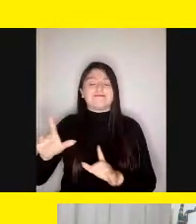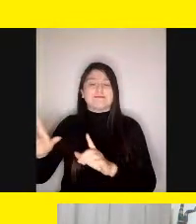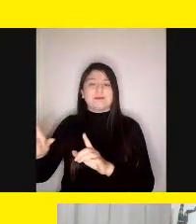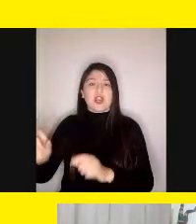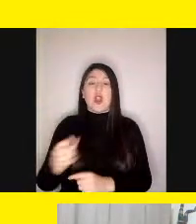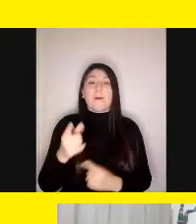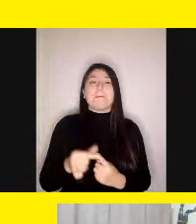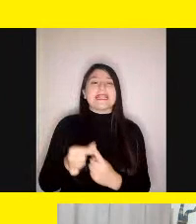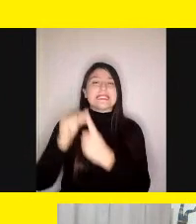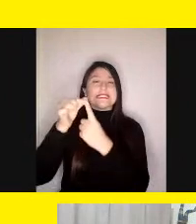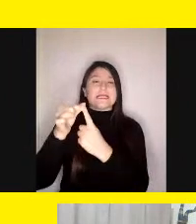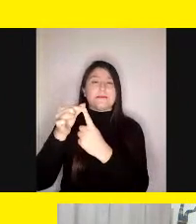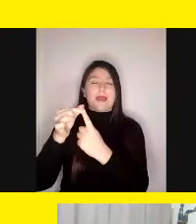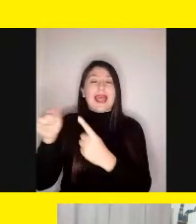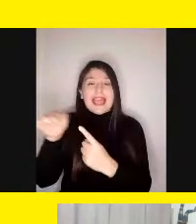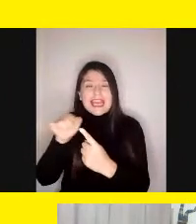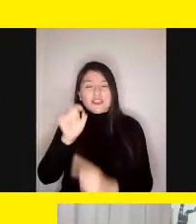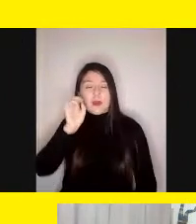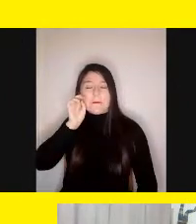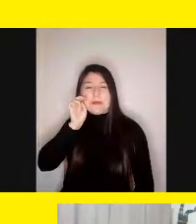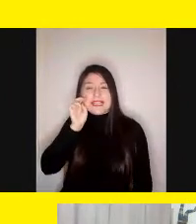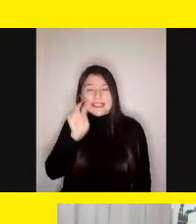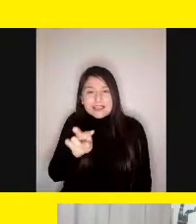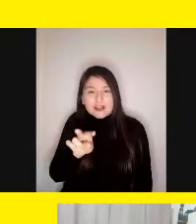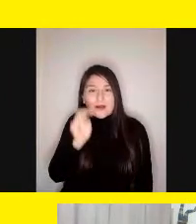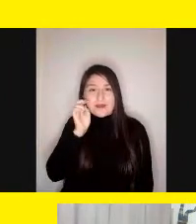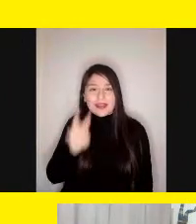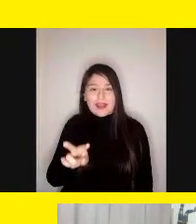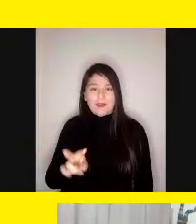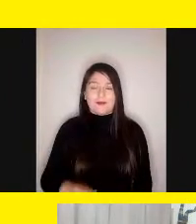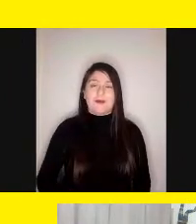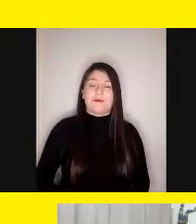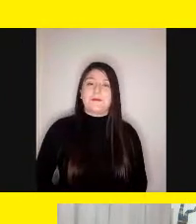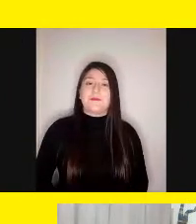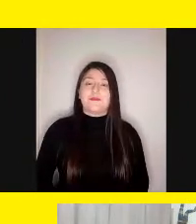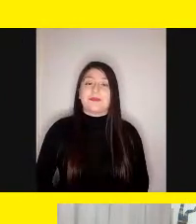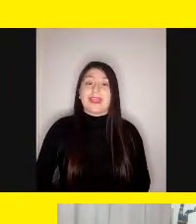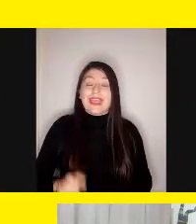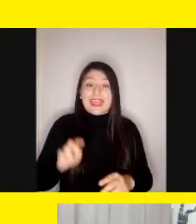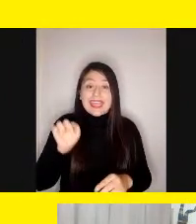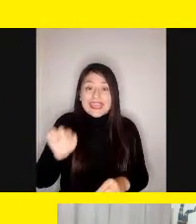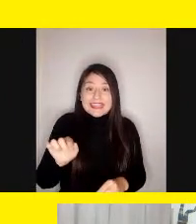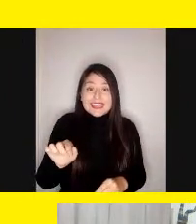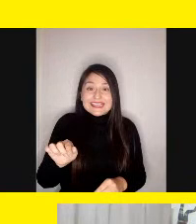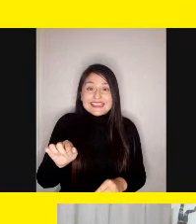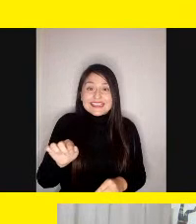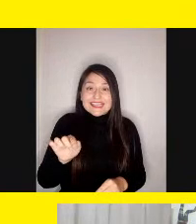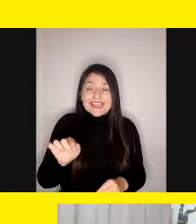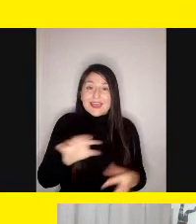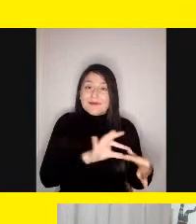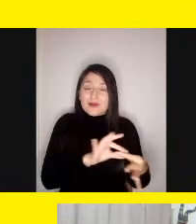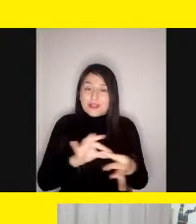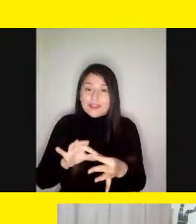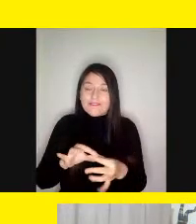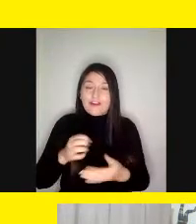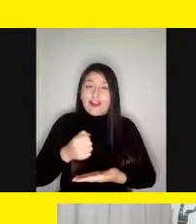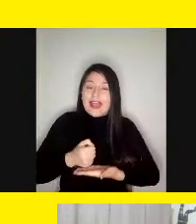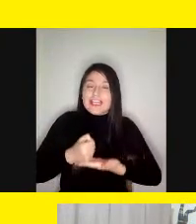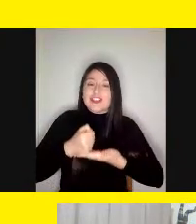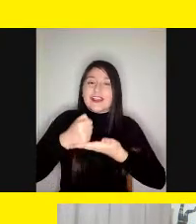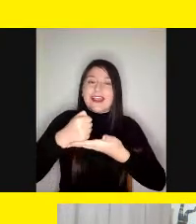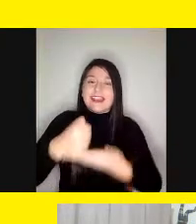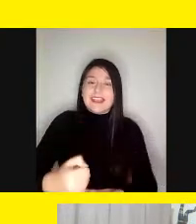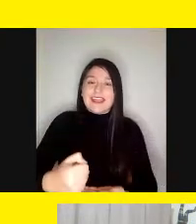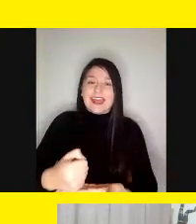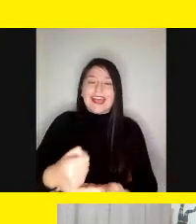mirada hacia esta obra, ¿no? Y en ese sentido, la solidaridad, como diría Durkheim, tiene que ver con los